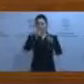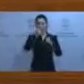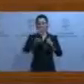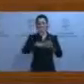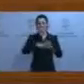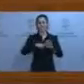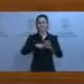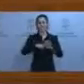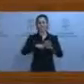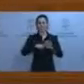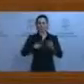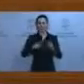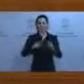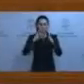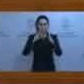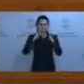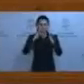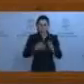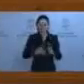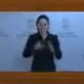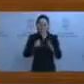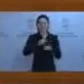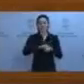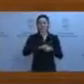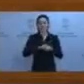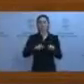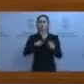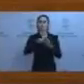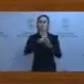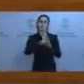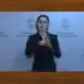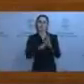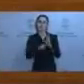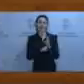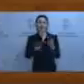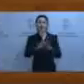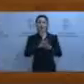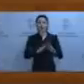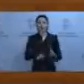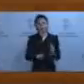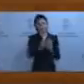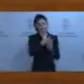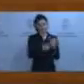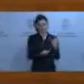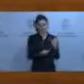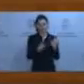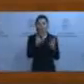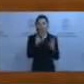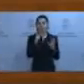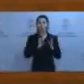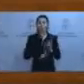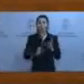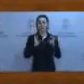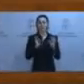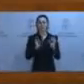orgánica que tenga el servicio con las características de ese puesto. De tal manera que se obliga a que en un determinado